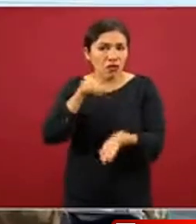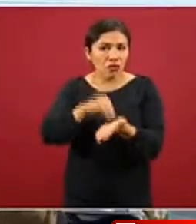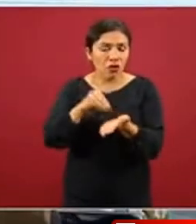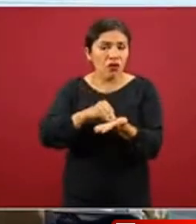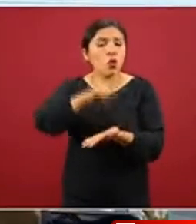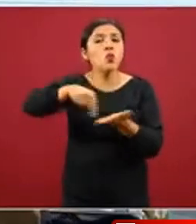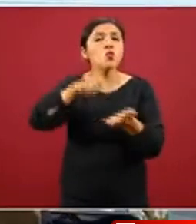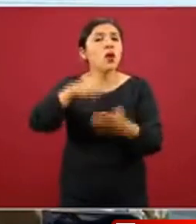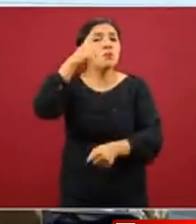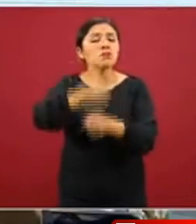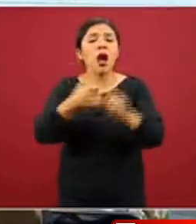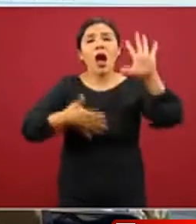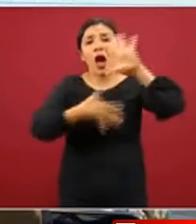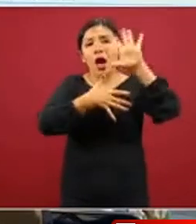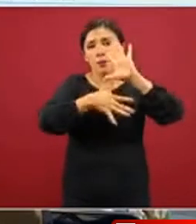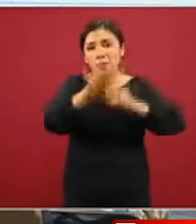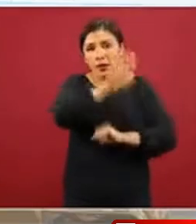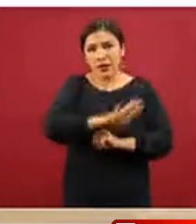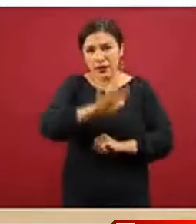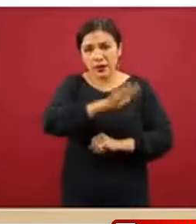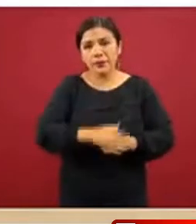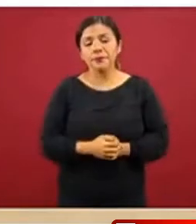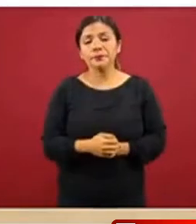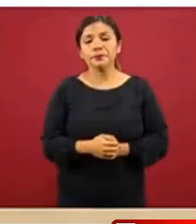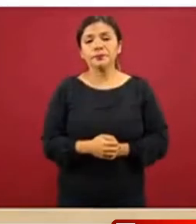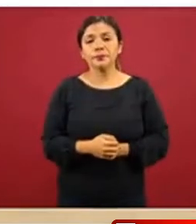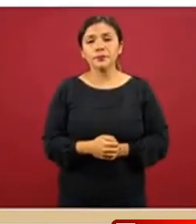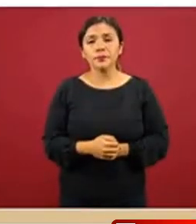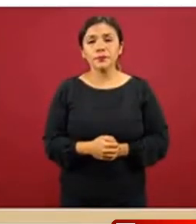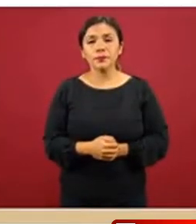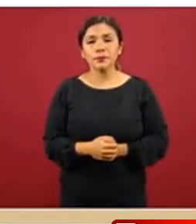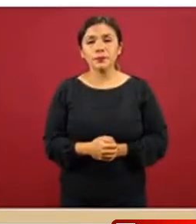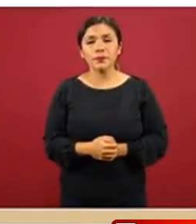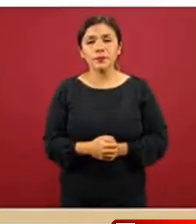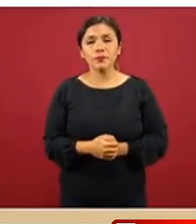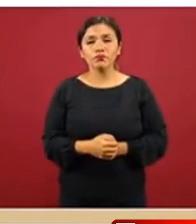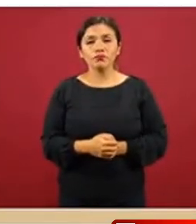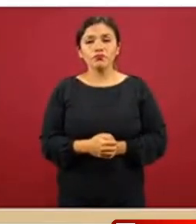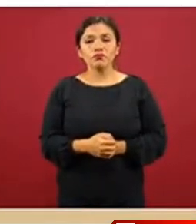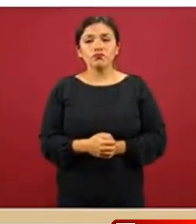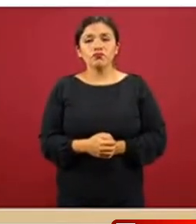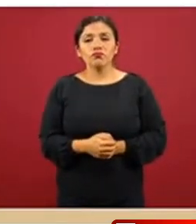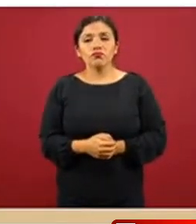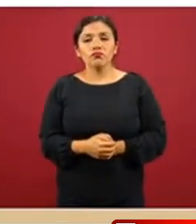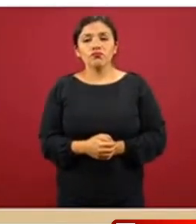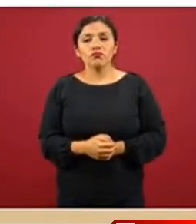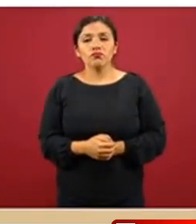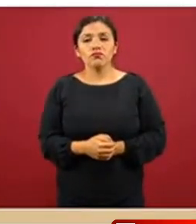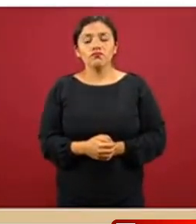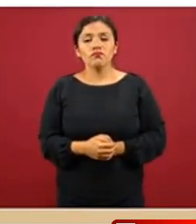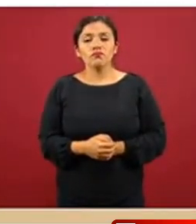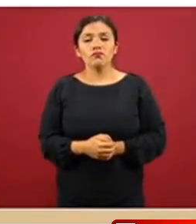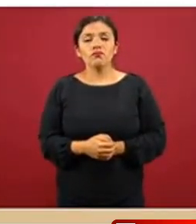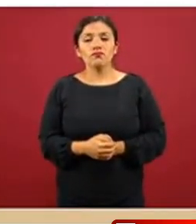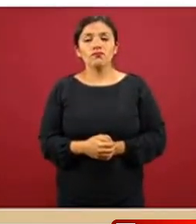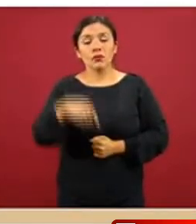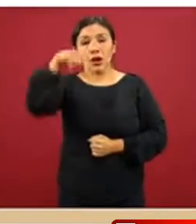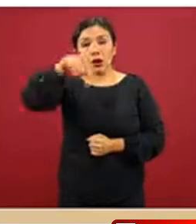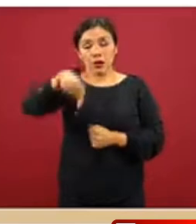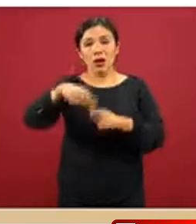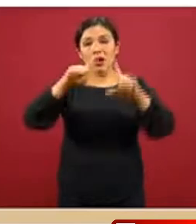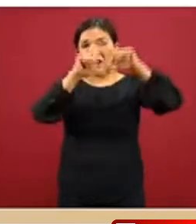concentrada en la región de las Américas. Veamos la siguiente diapositiva, es la actualización de los números para la